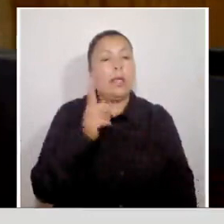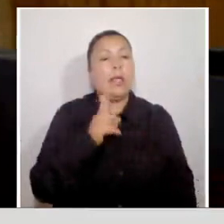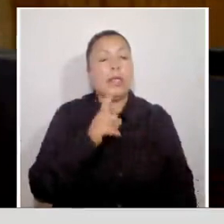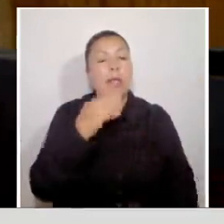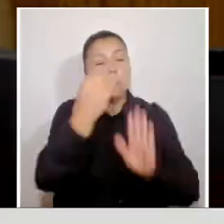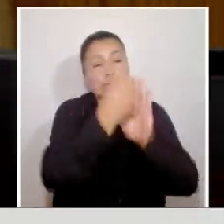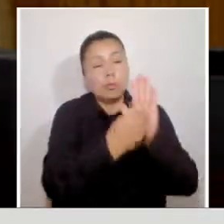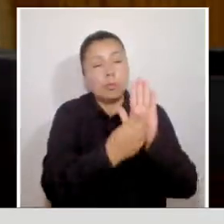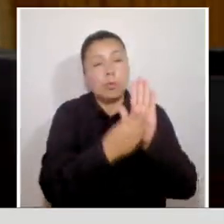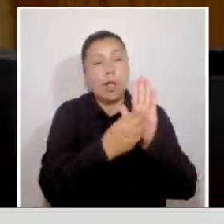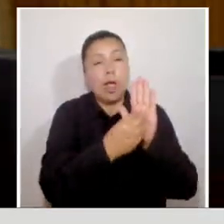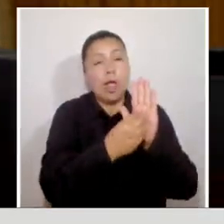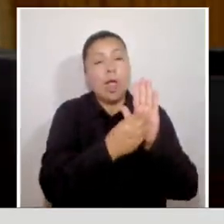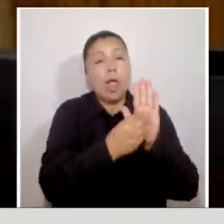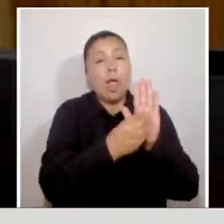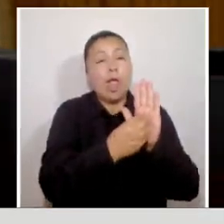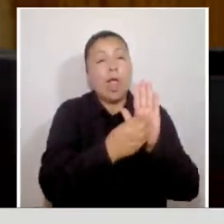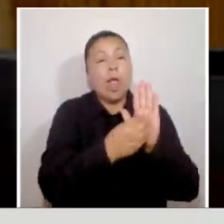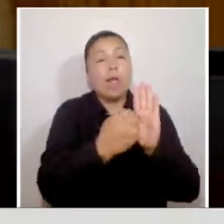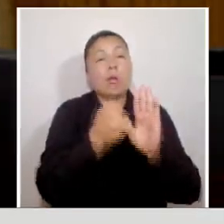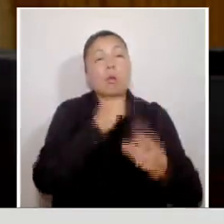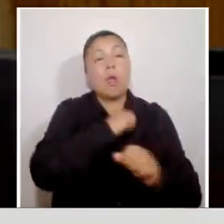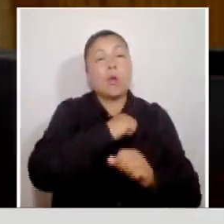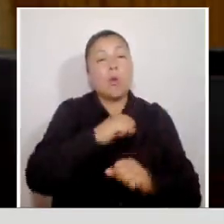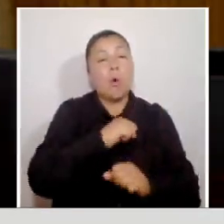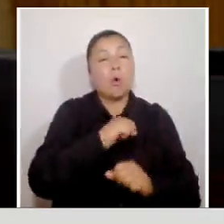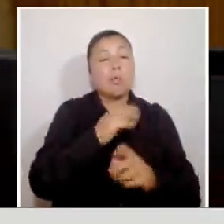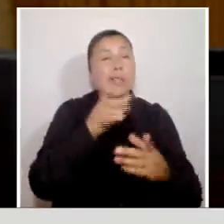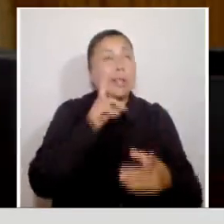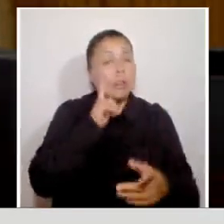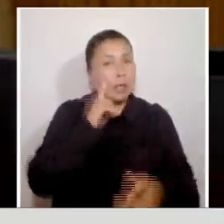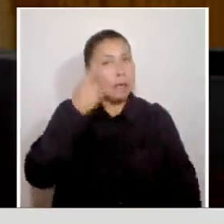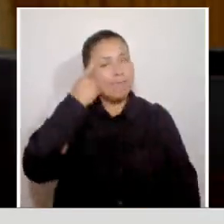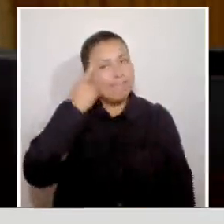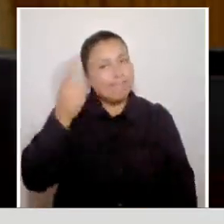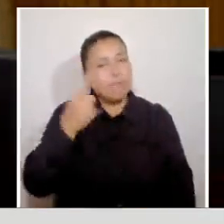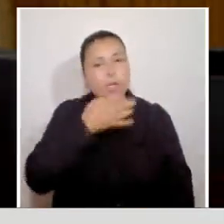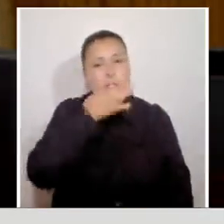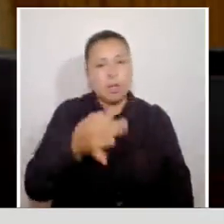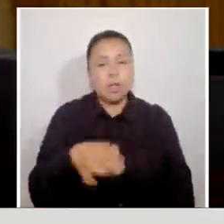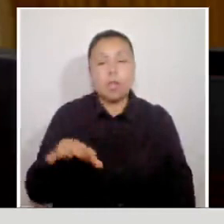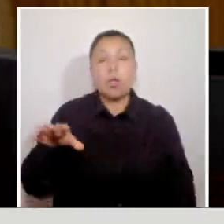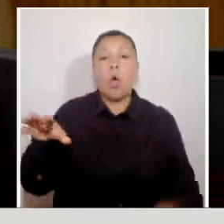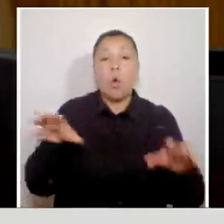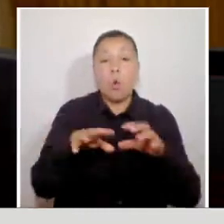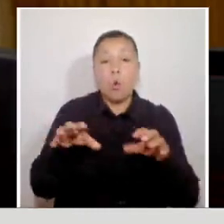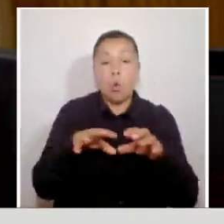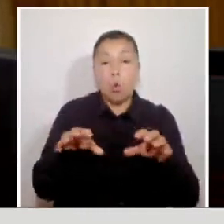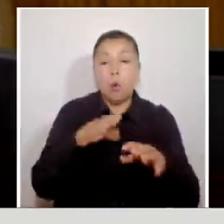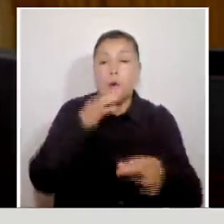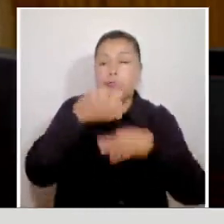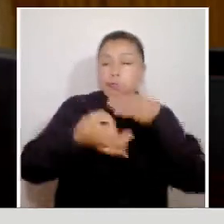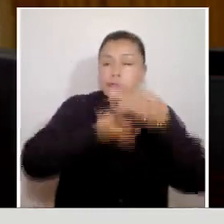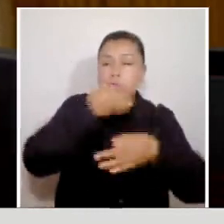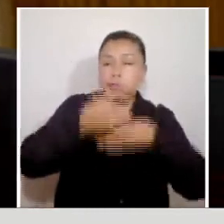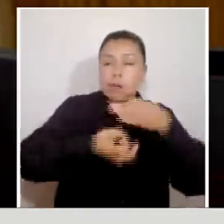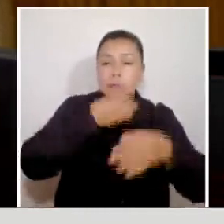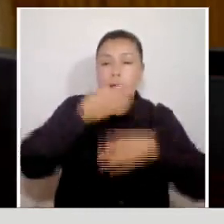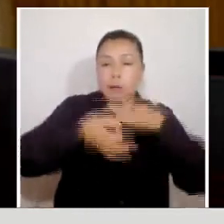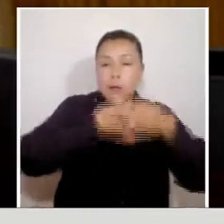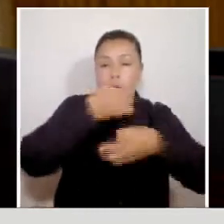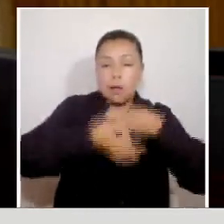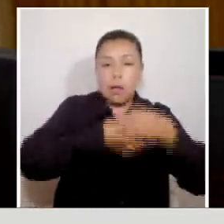habría que considerar se señala que es utilizado como argumento